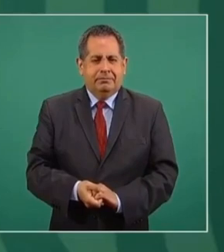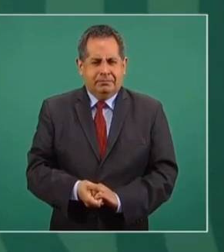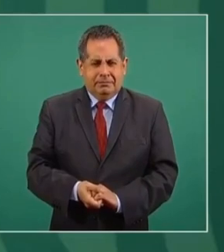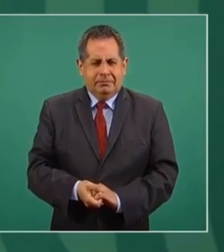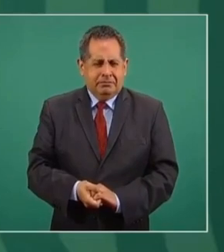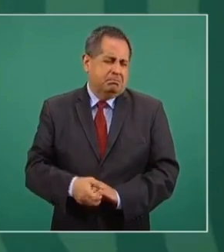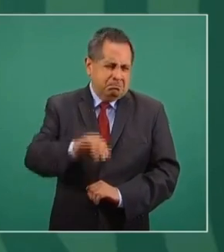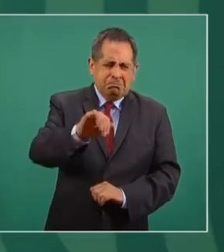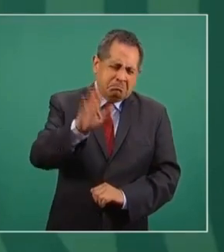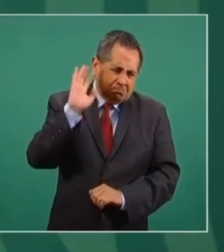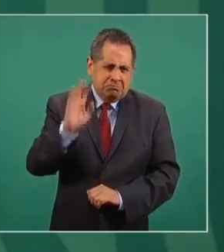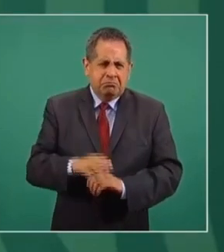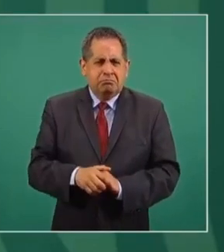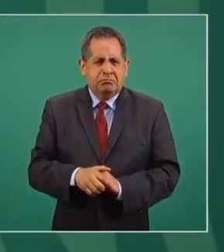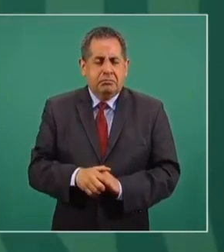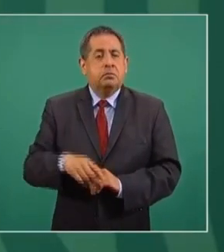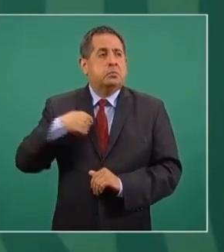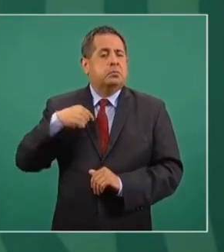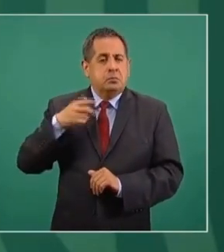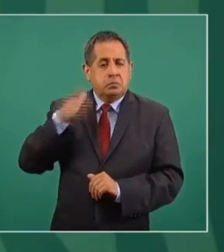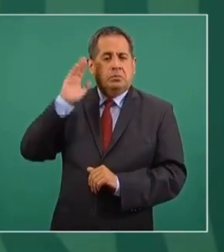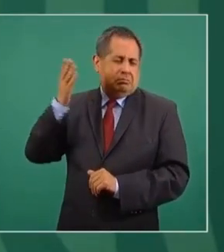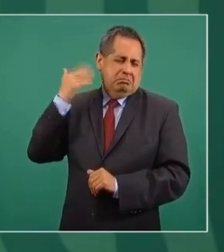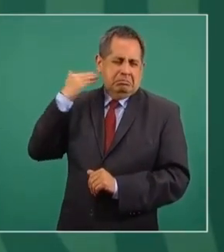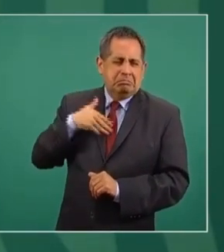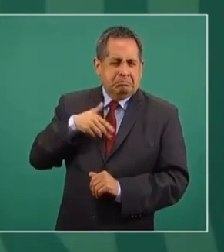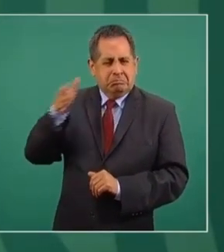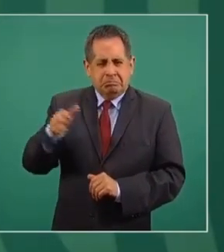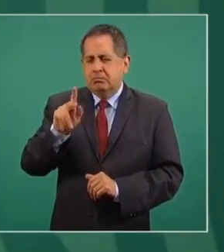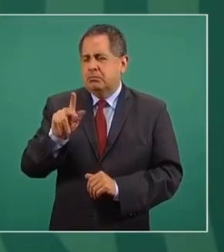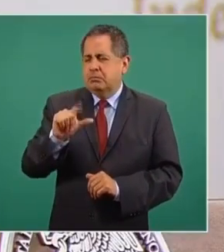Sí, en algún tiempo, bueno, cuando iba yo a Palenque,